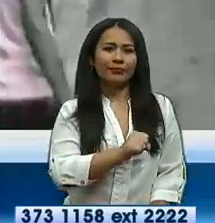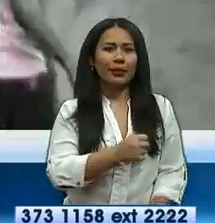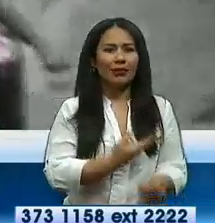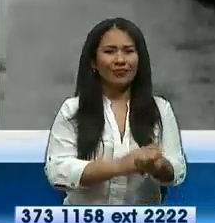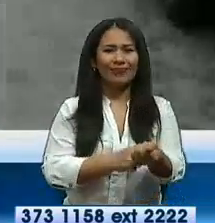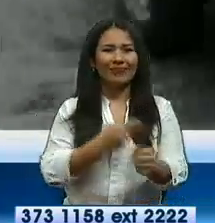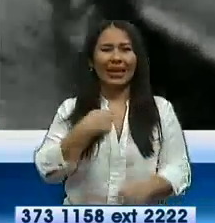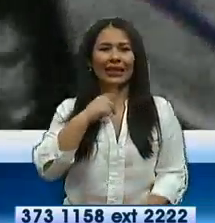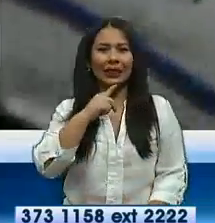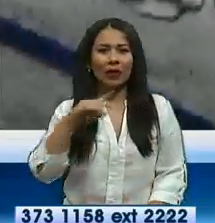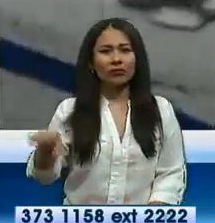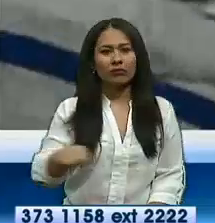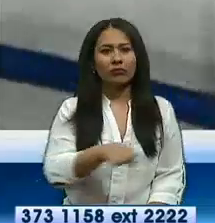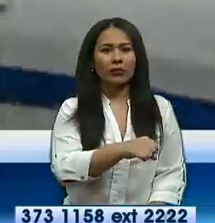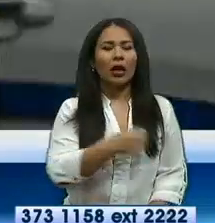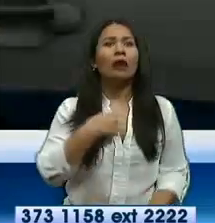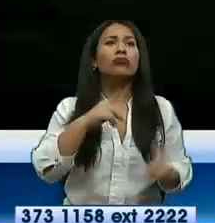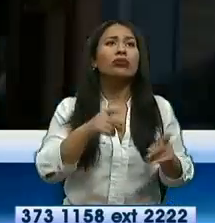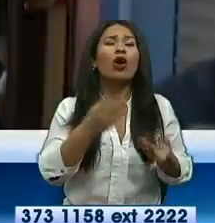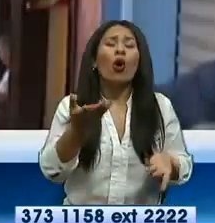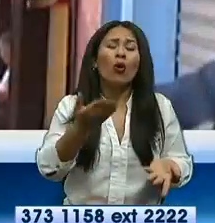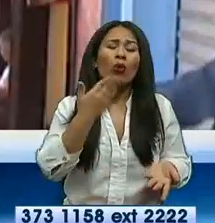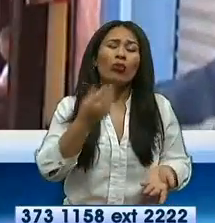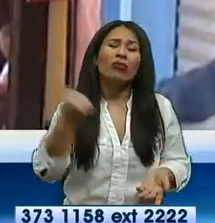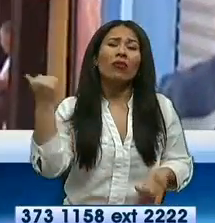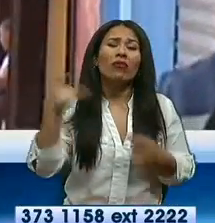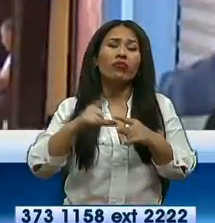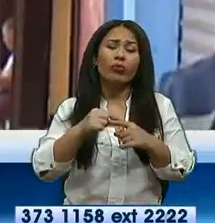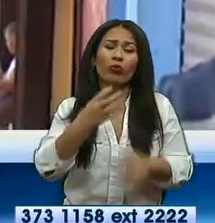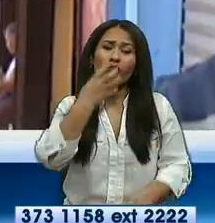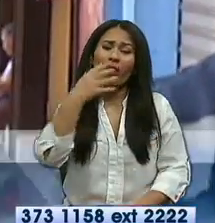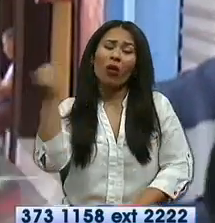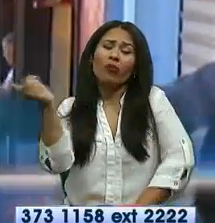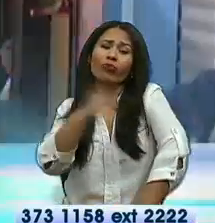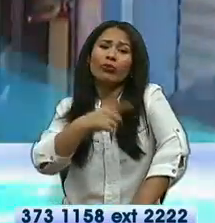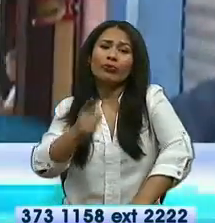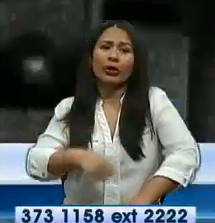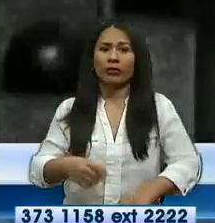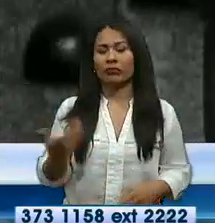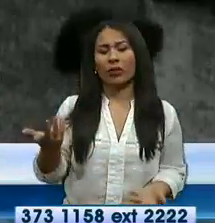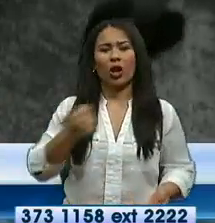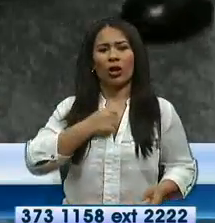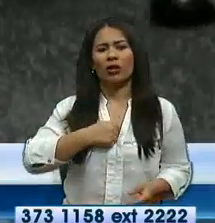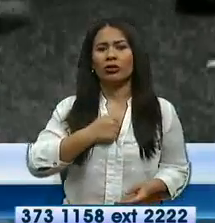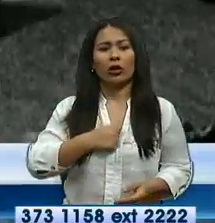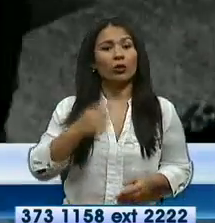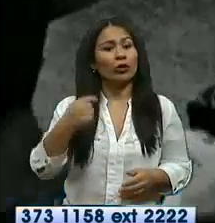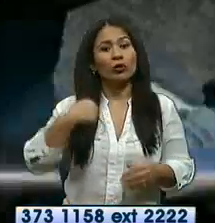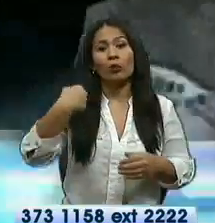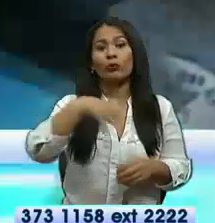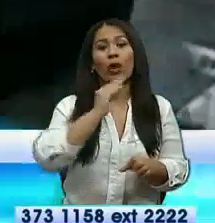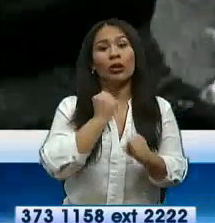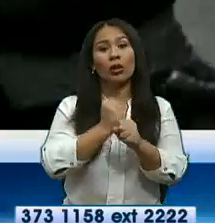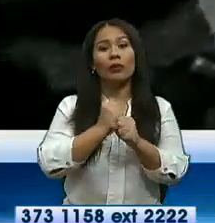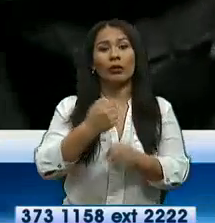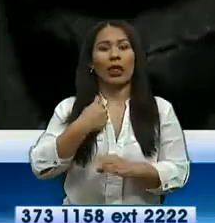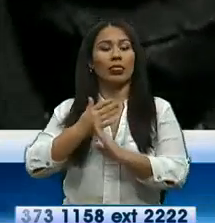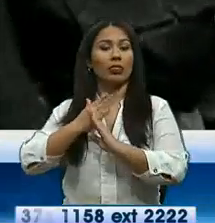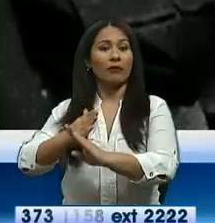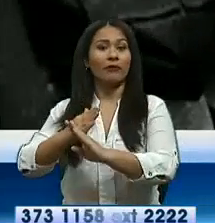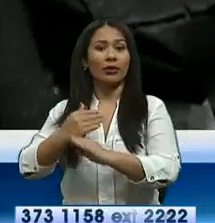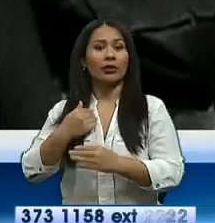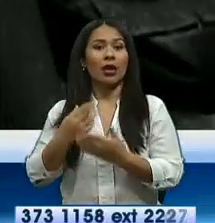restado importancia a lo ocurrido. La tía simplemente lo que dijo que tenía que trabajar. Pues la señora defendió al hijo y trató de